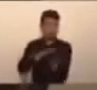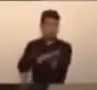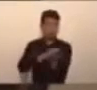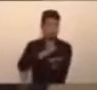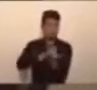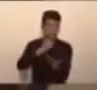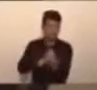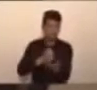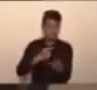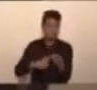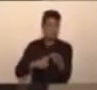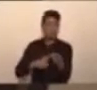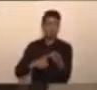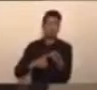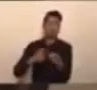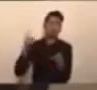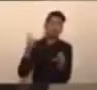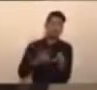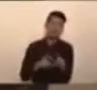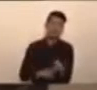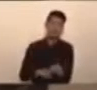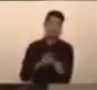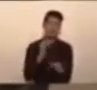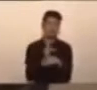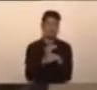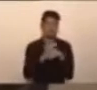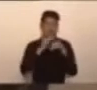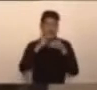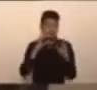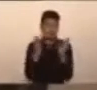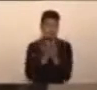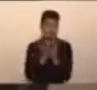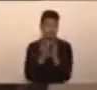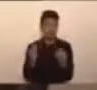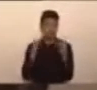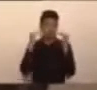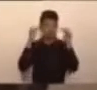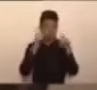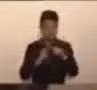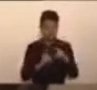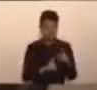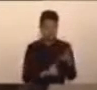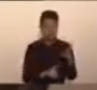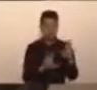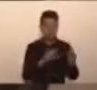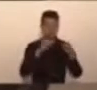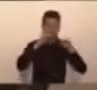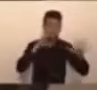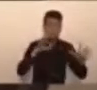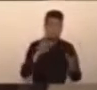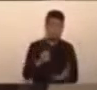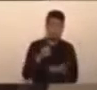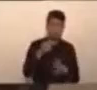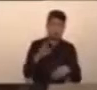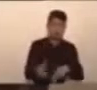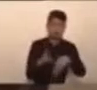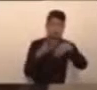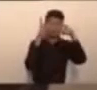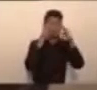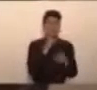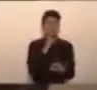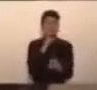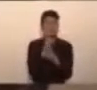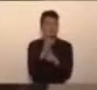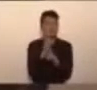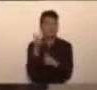la matrícula en instituciones públicas de educación superior, es desde el sector público el estímulo. ¿Qué